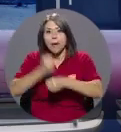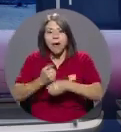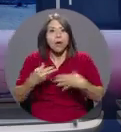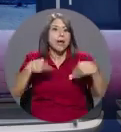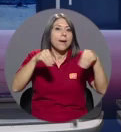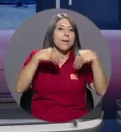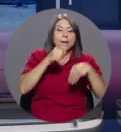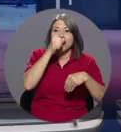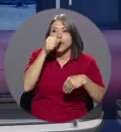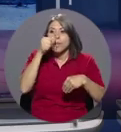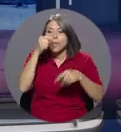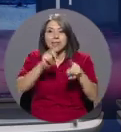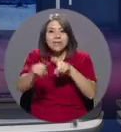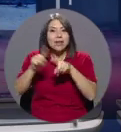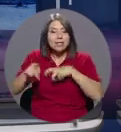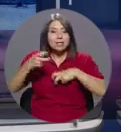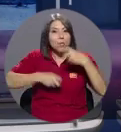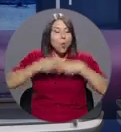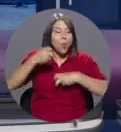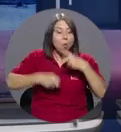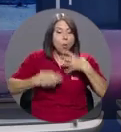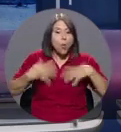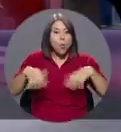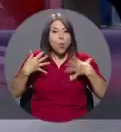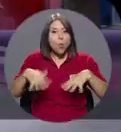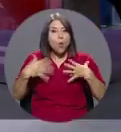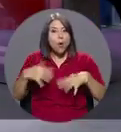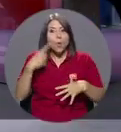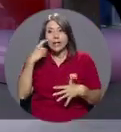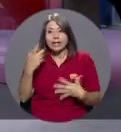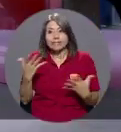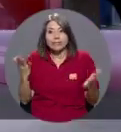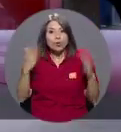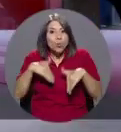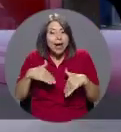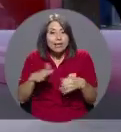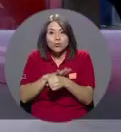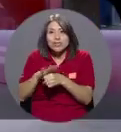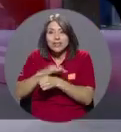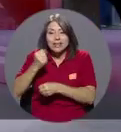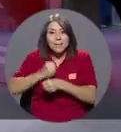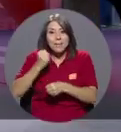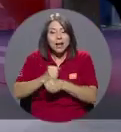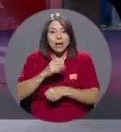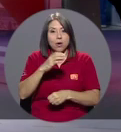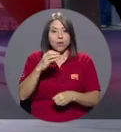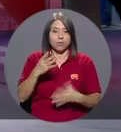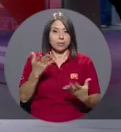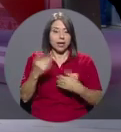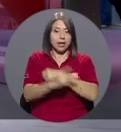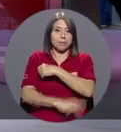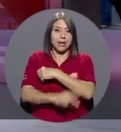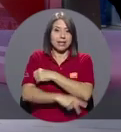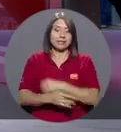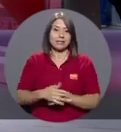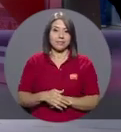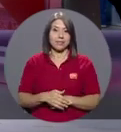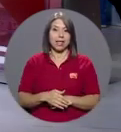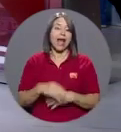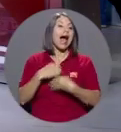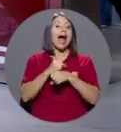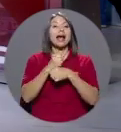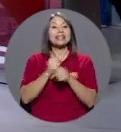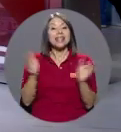tipo de problemas que nos afligen por el tema de que no tenemos el suficiente empleo en el país.